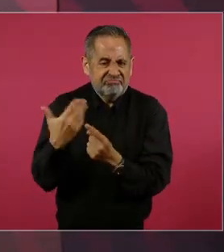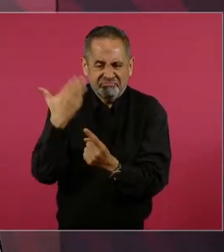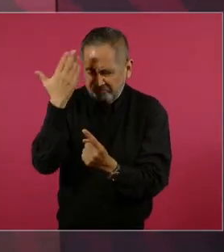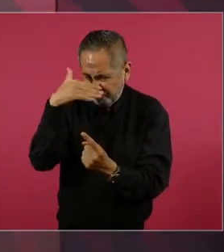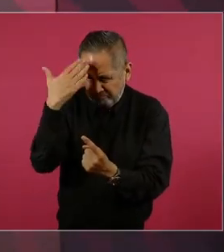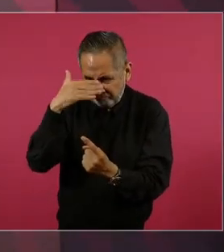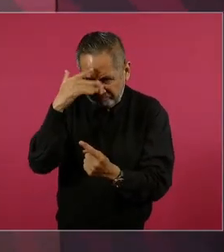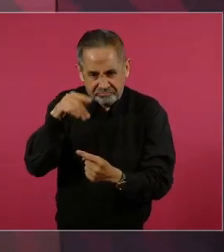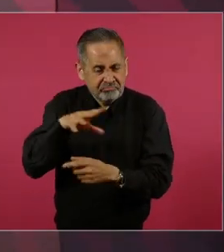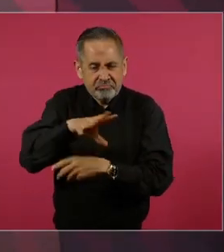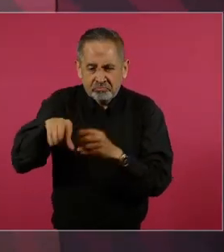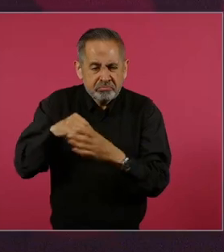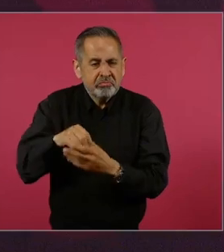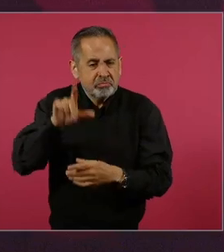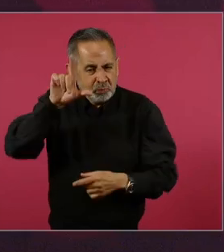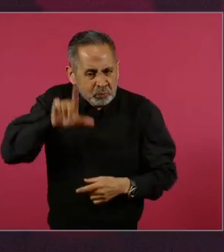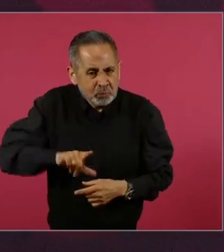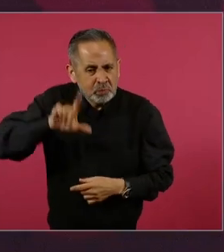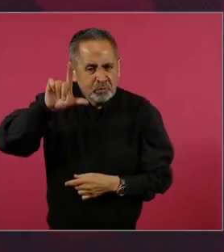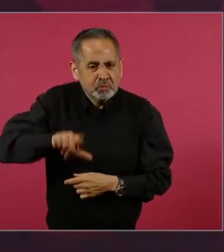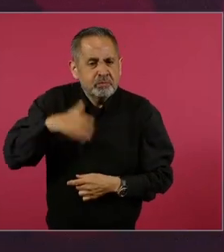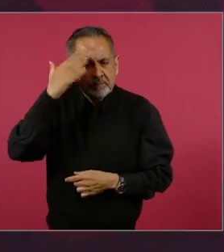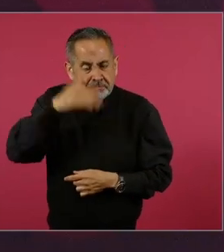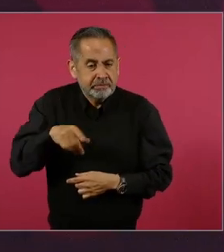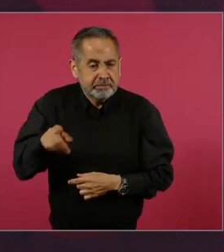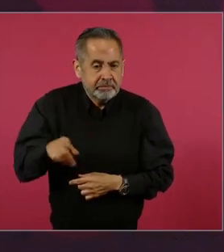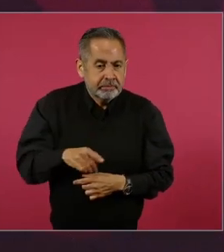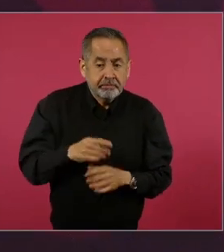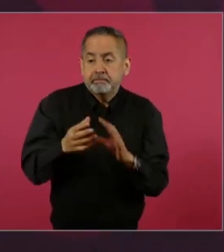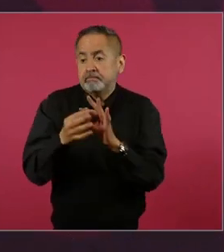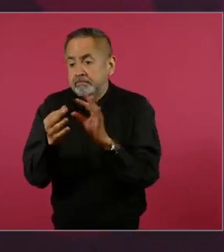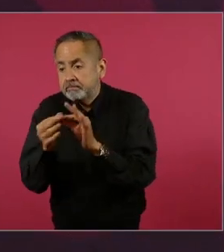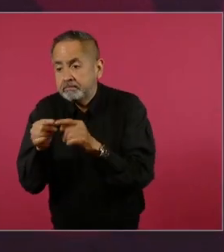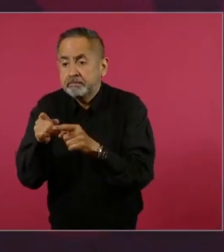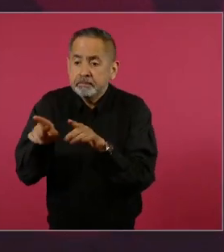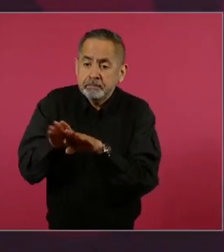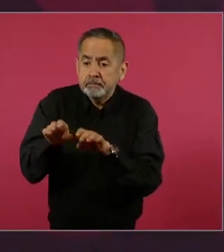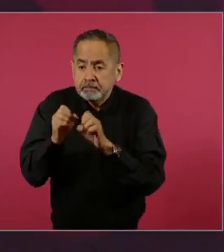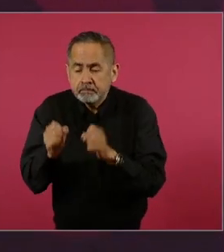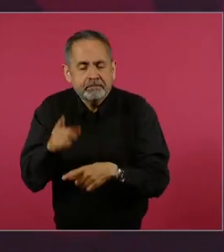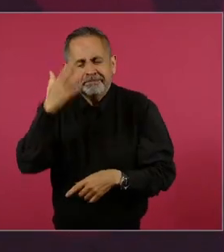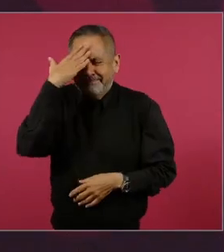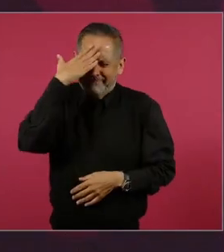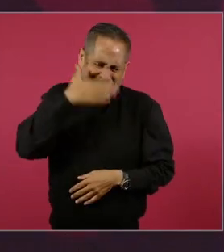todos los lunes. Entonces, hablarle del gabinete de seguridad,